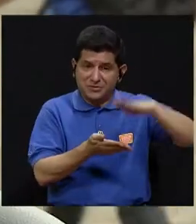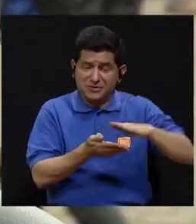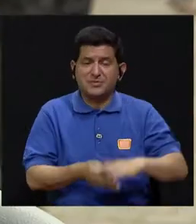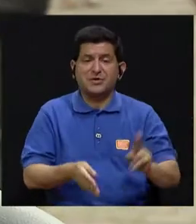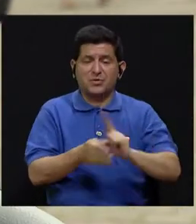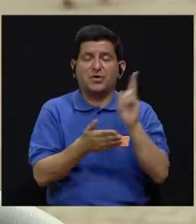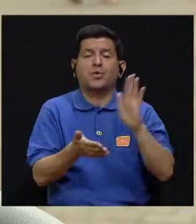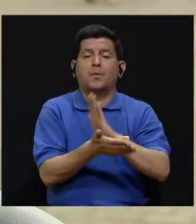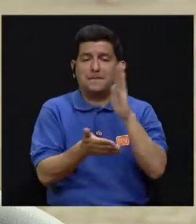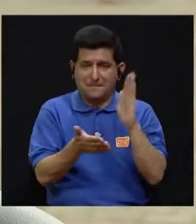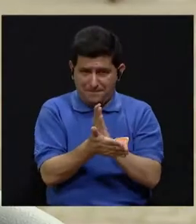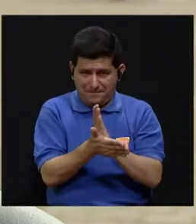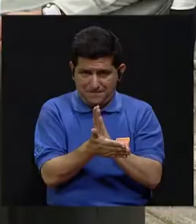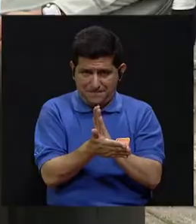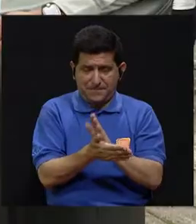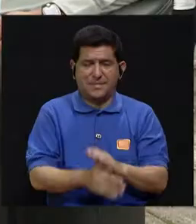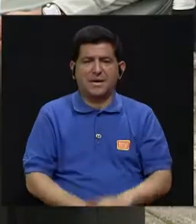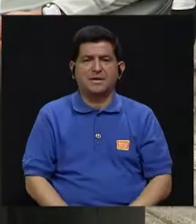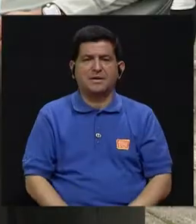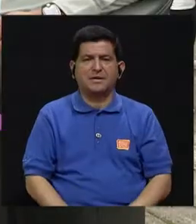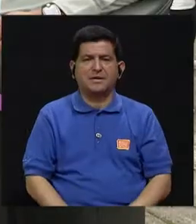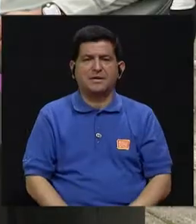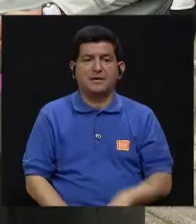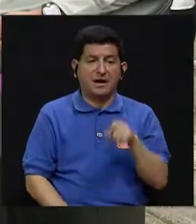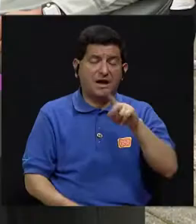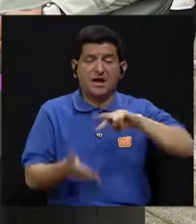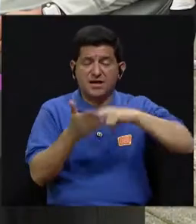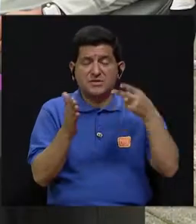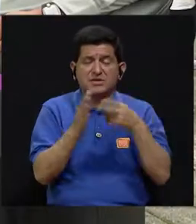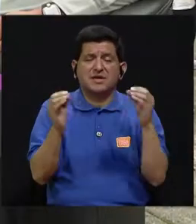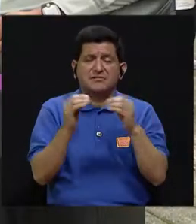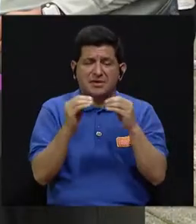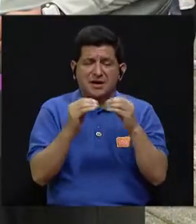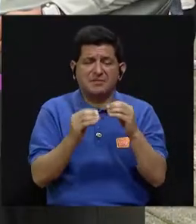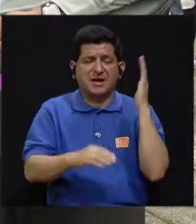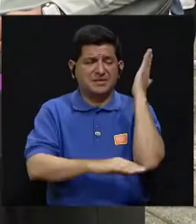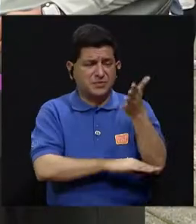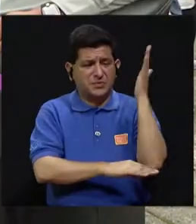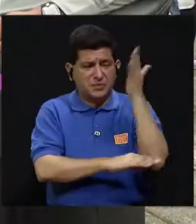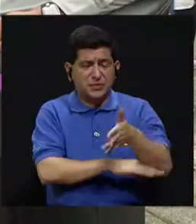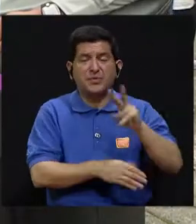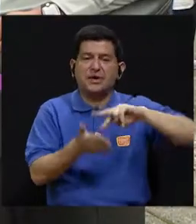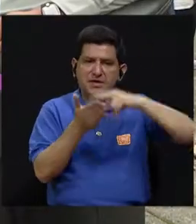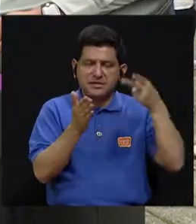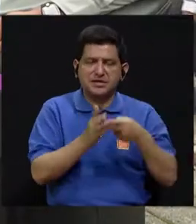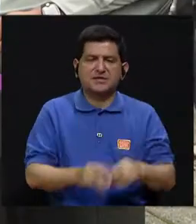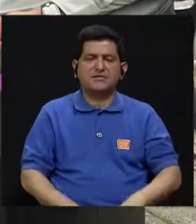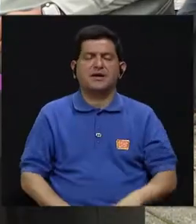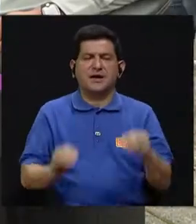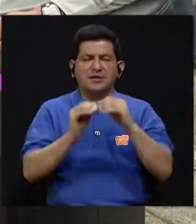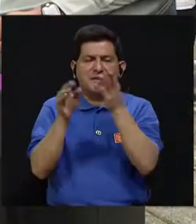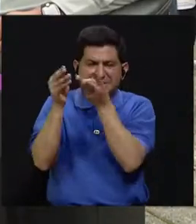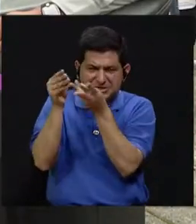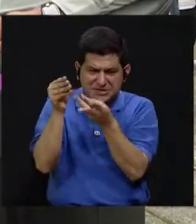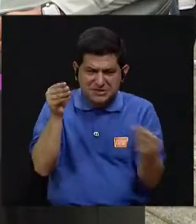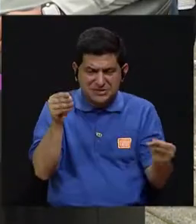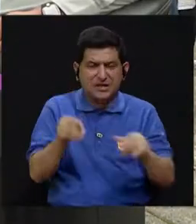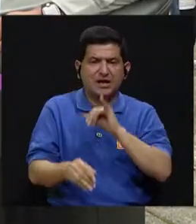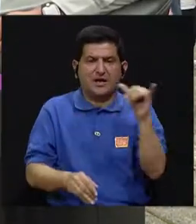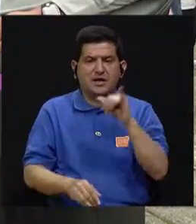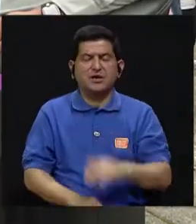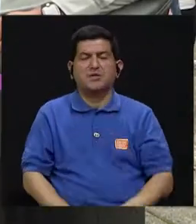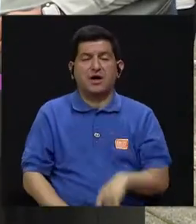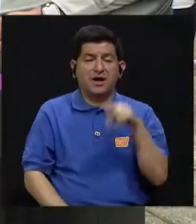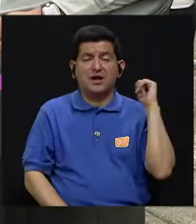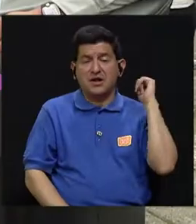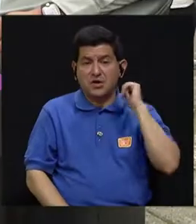el consumo de papel. Consumo excesivo de papel conlleva una mayor deforestación y una mayor deforestación conlleva mayor erosión. Y la erosión